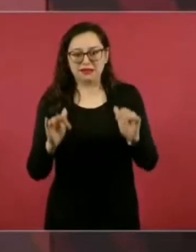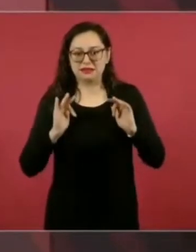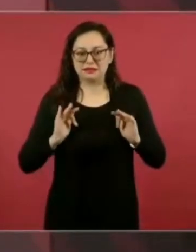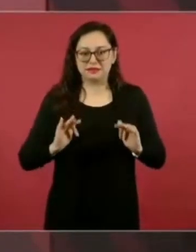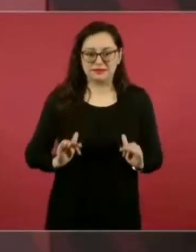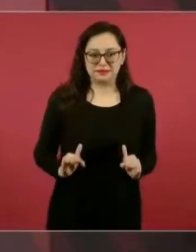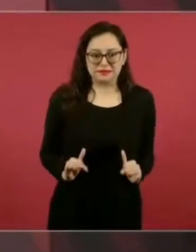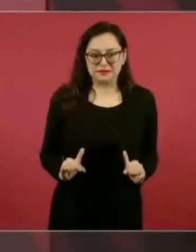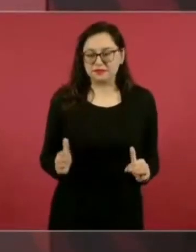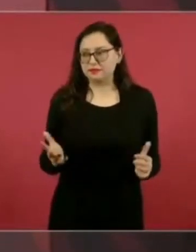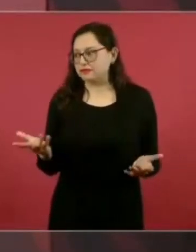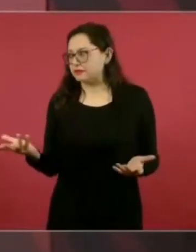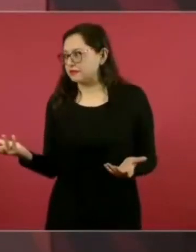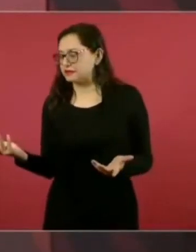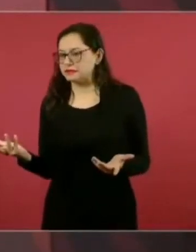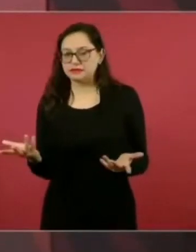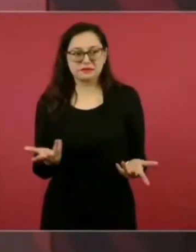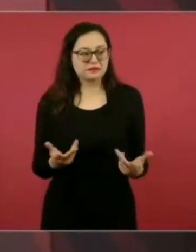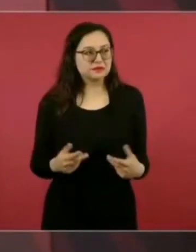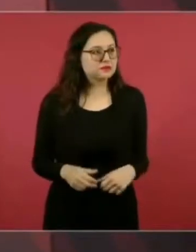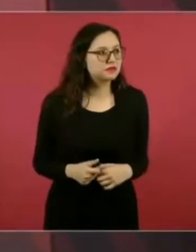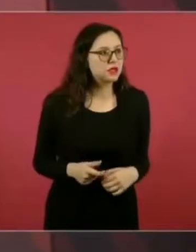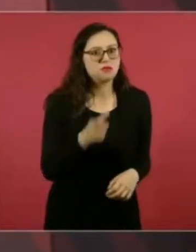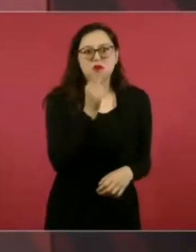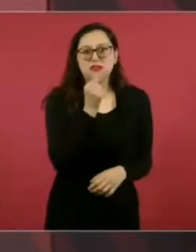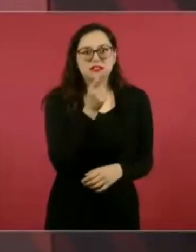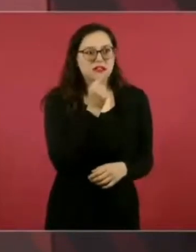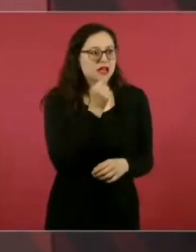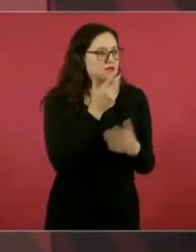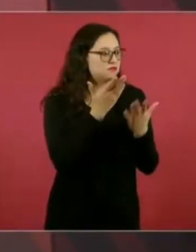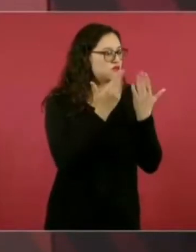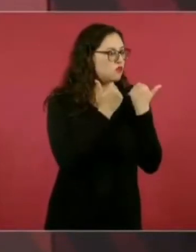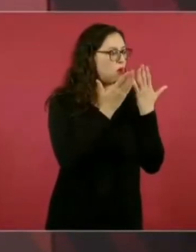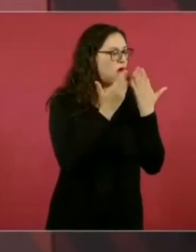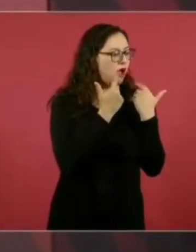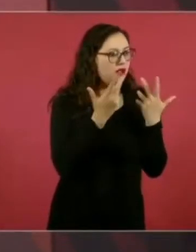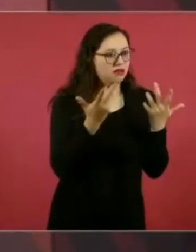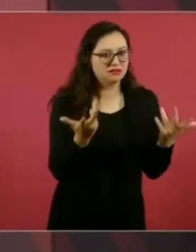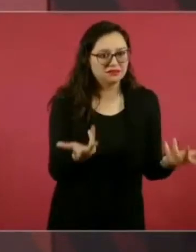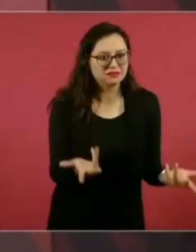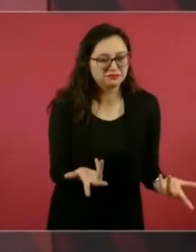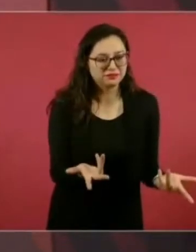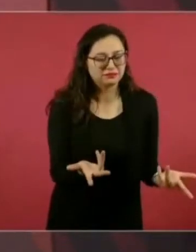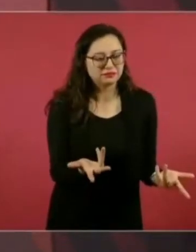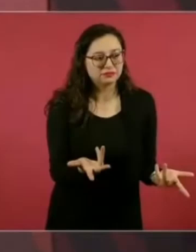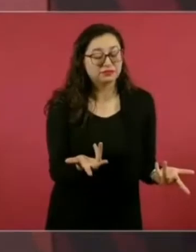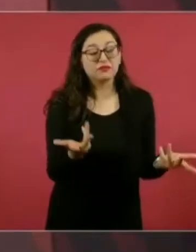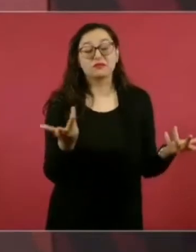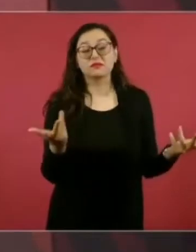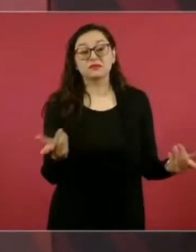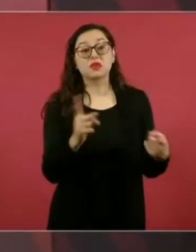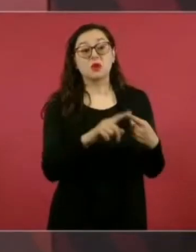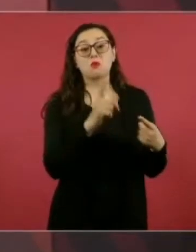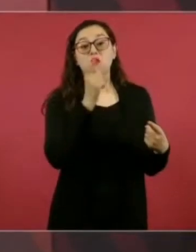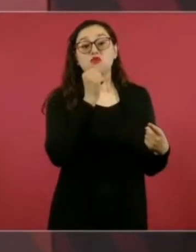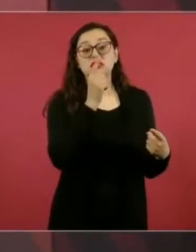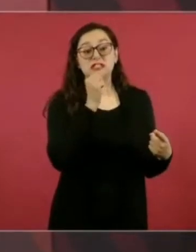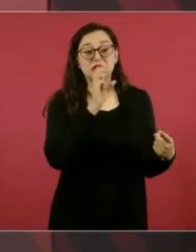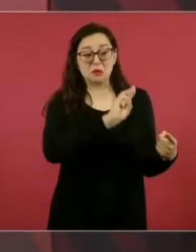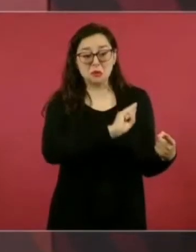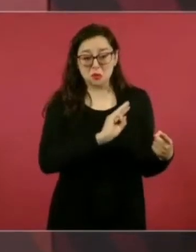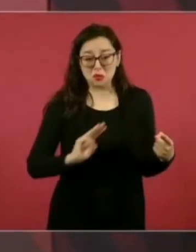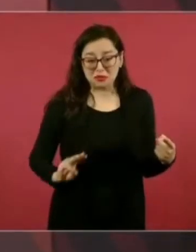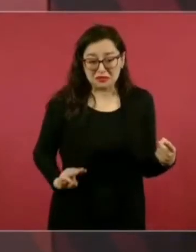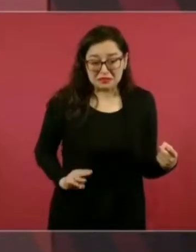que policías municipales, estatales, y en el gobierno de Zedillo crearon la